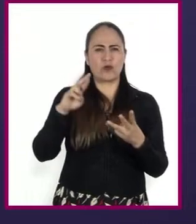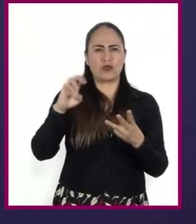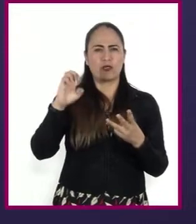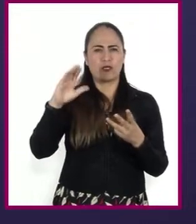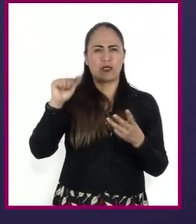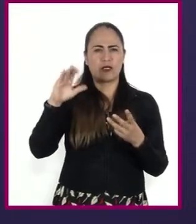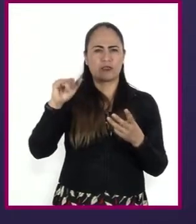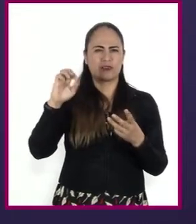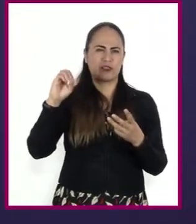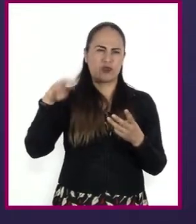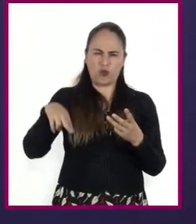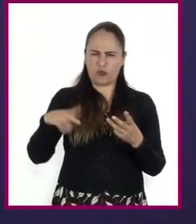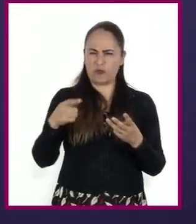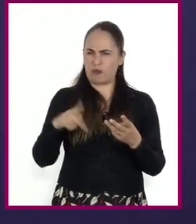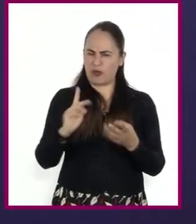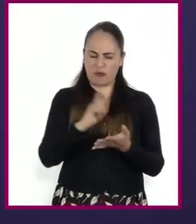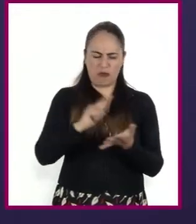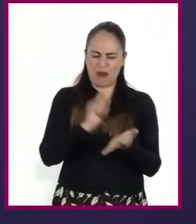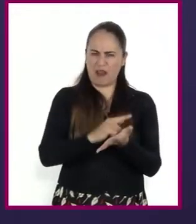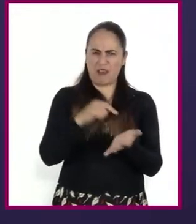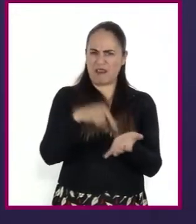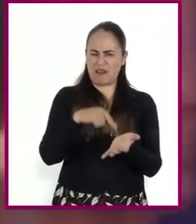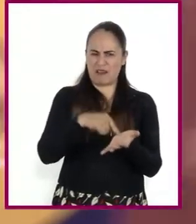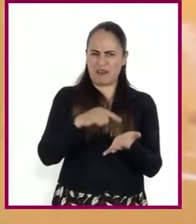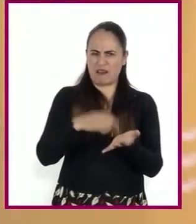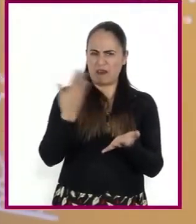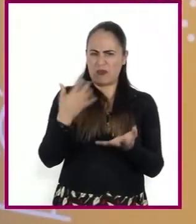universal, esa no la recuerdo bien.